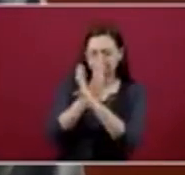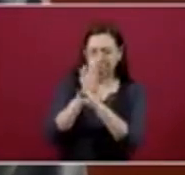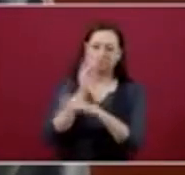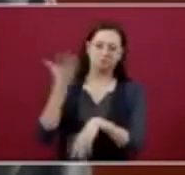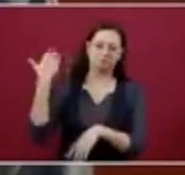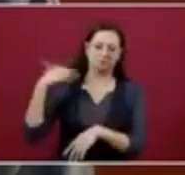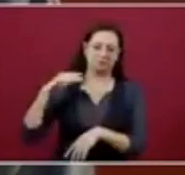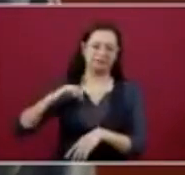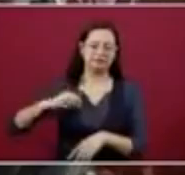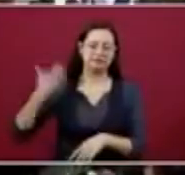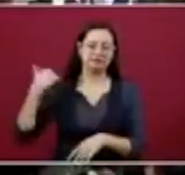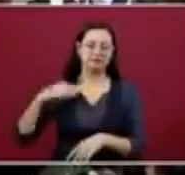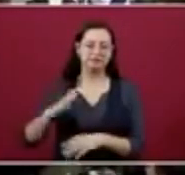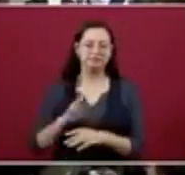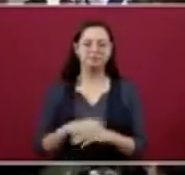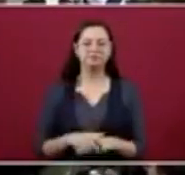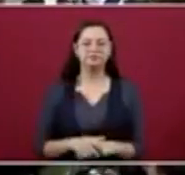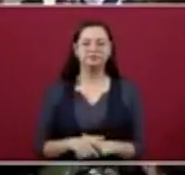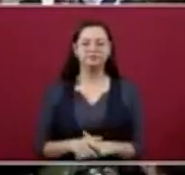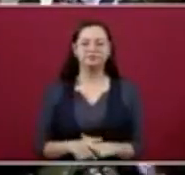tiempos,